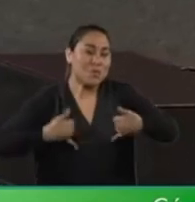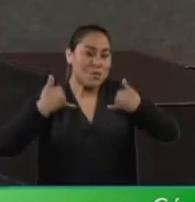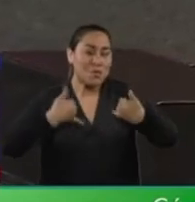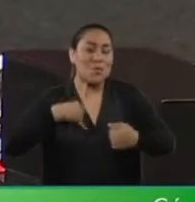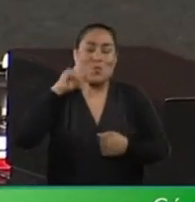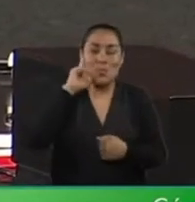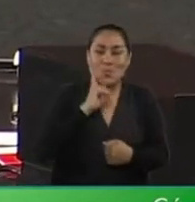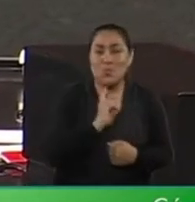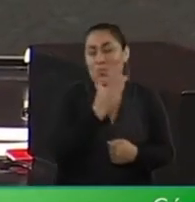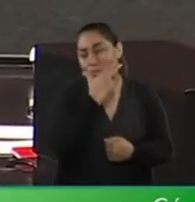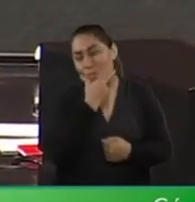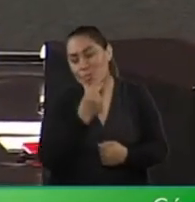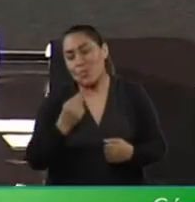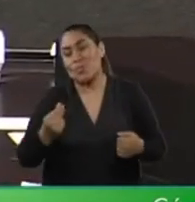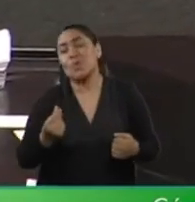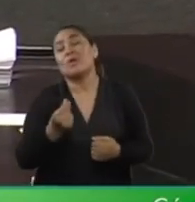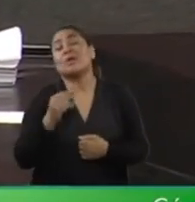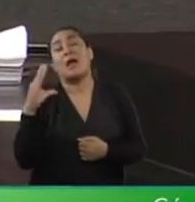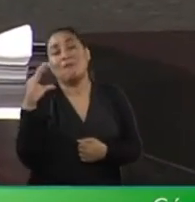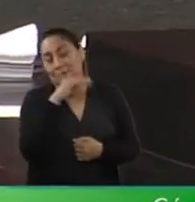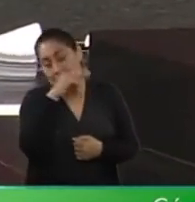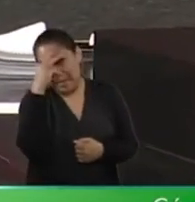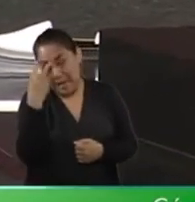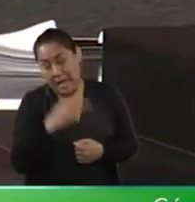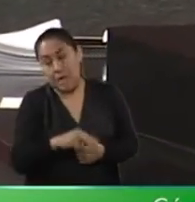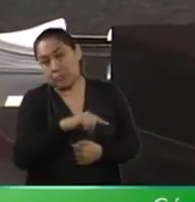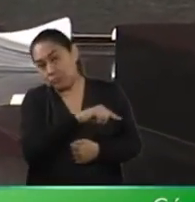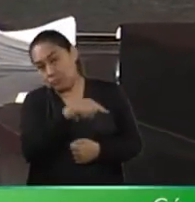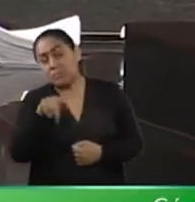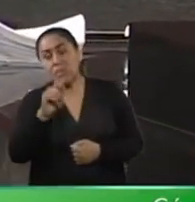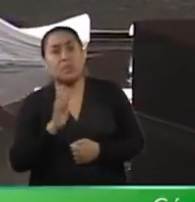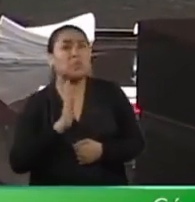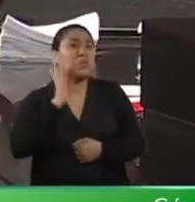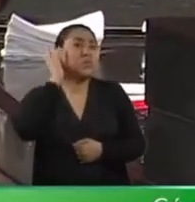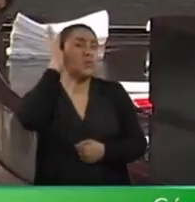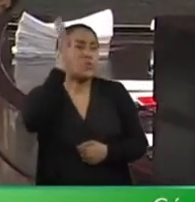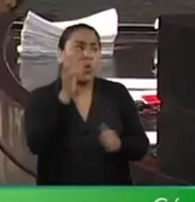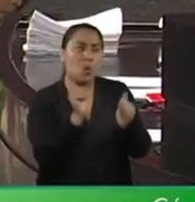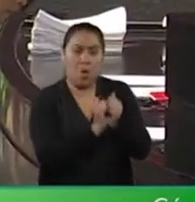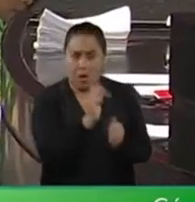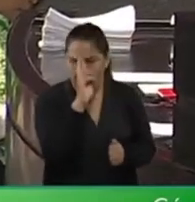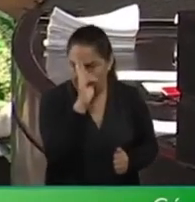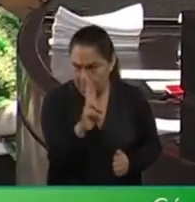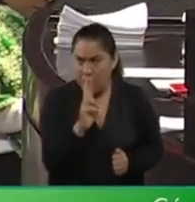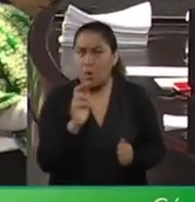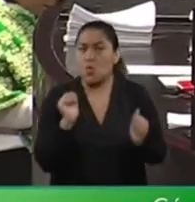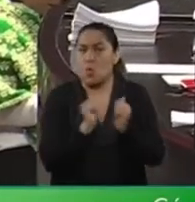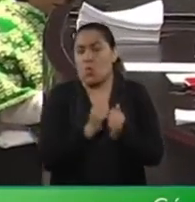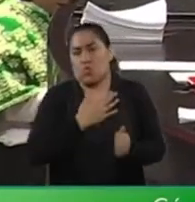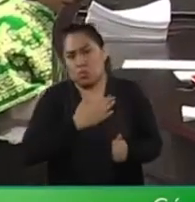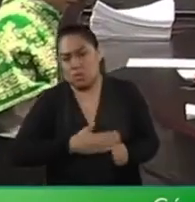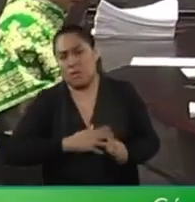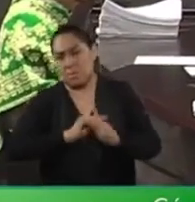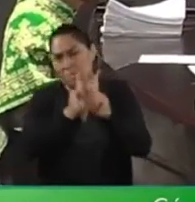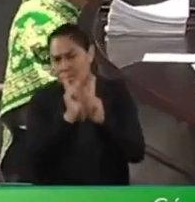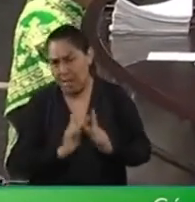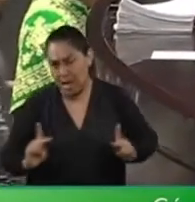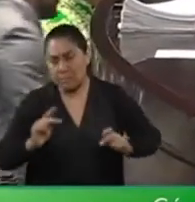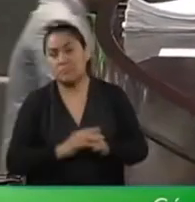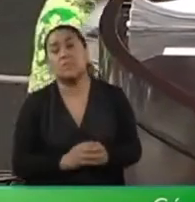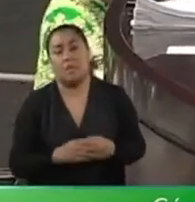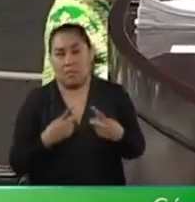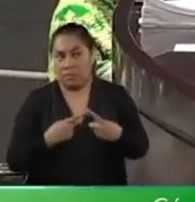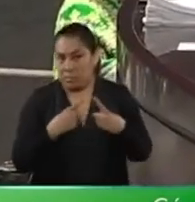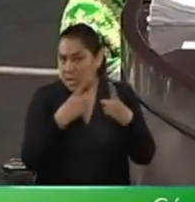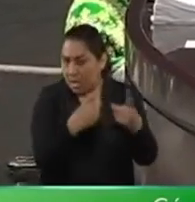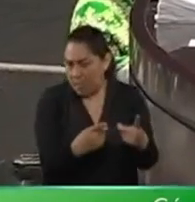indígenas y afromexicanas tengan un futuro digno, justo y en paz. Debemos garantizar un acceso a la justicia